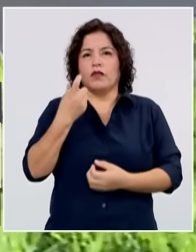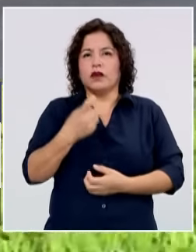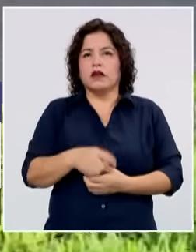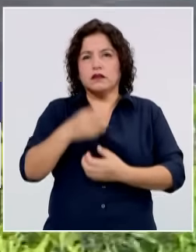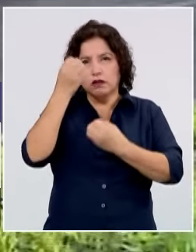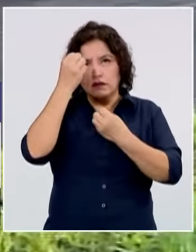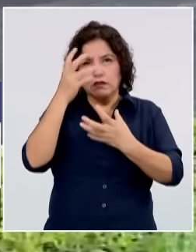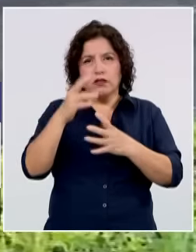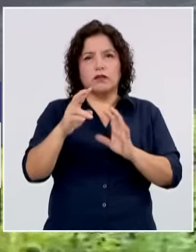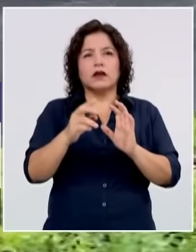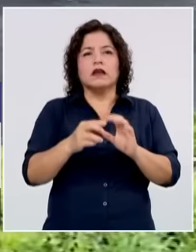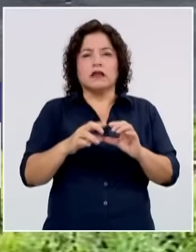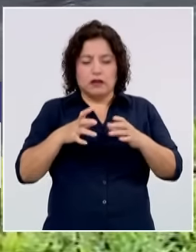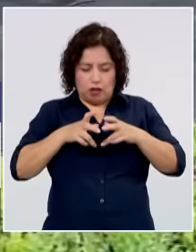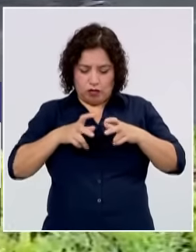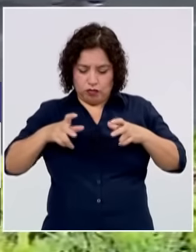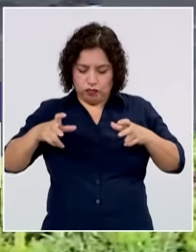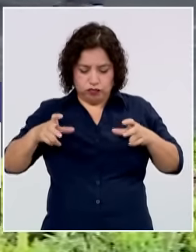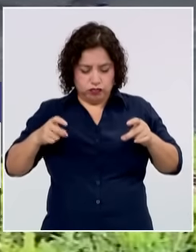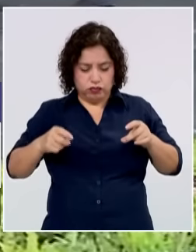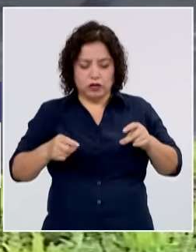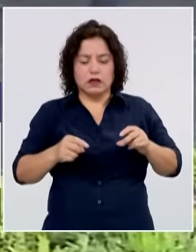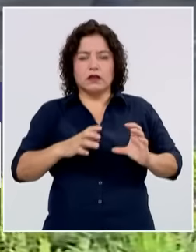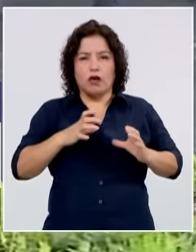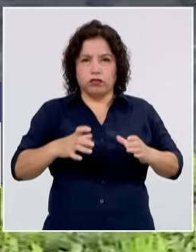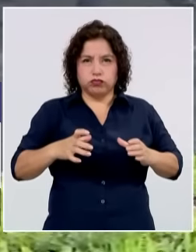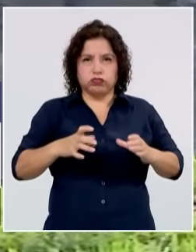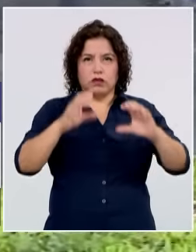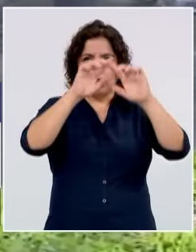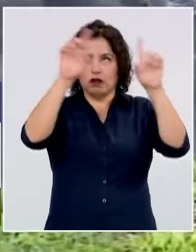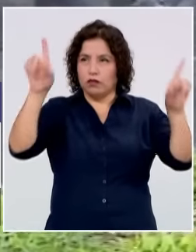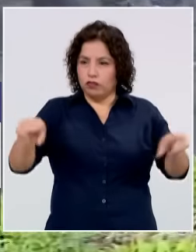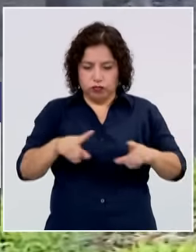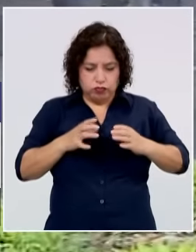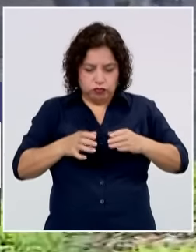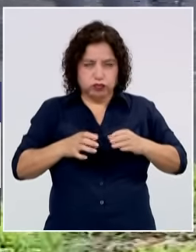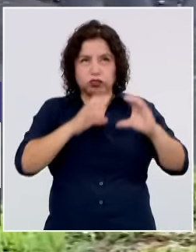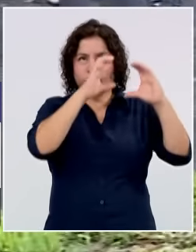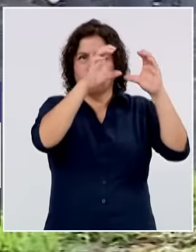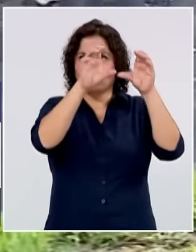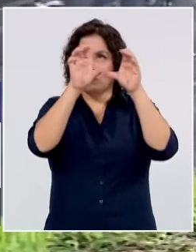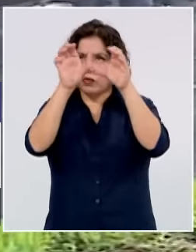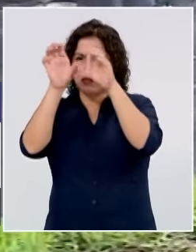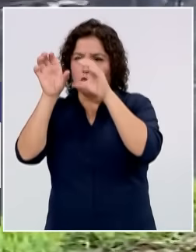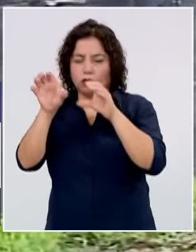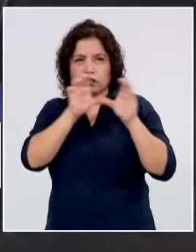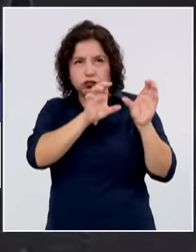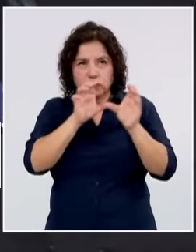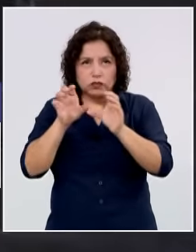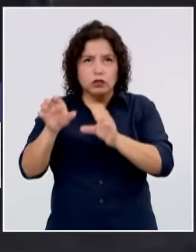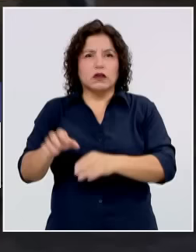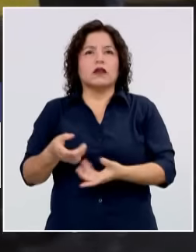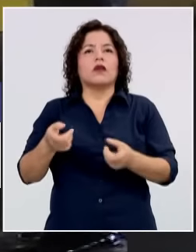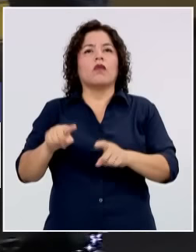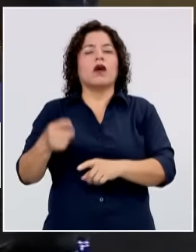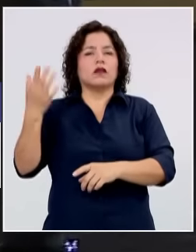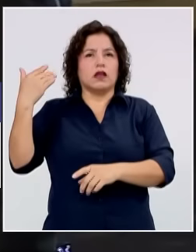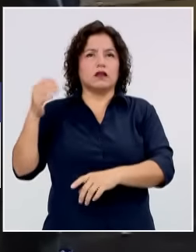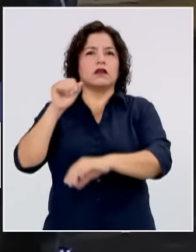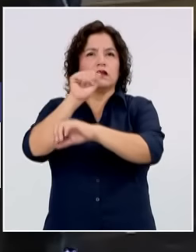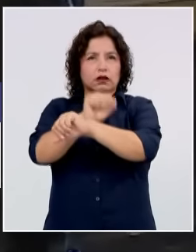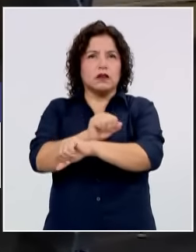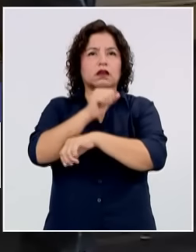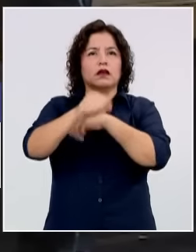realizado en latina son unos ladrillos que se acondicionan en los containers y también eh se mencionaba que en la oportunidad en la que él fue detenido por ejemplo en el